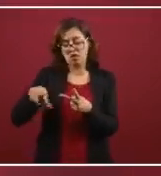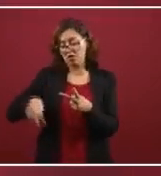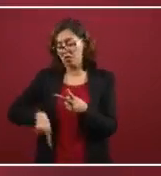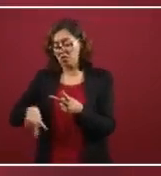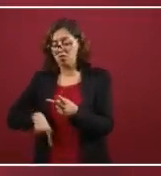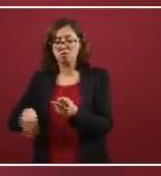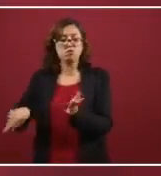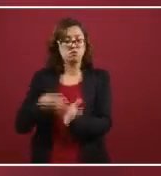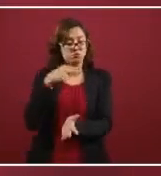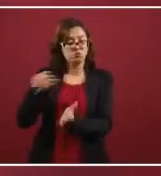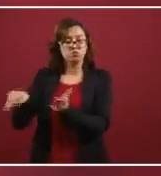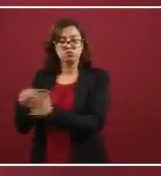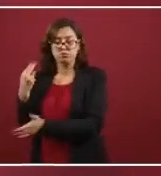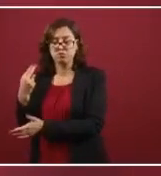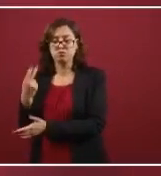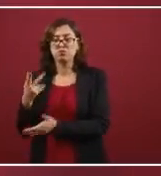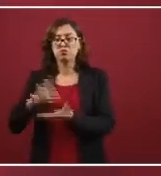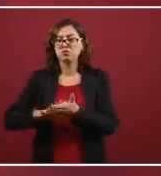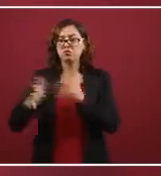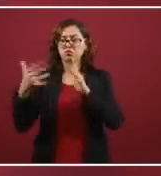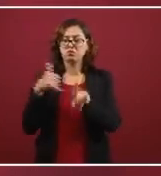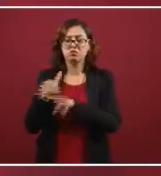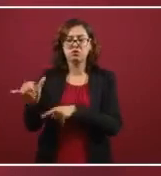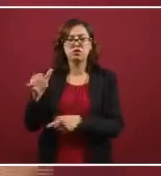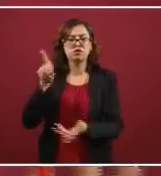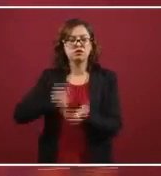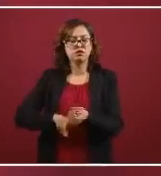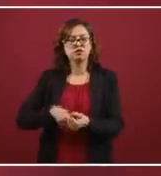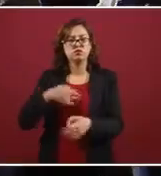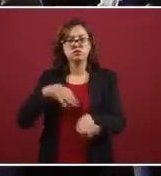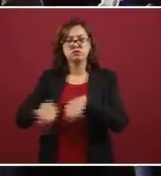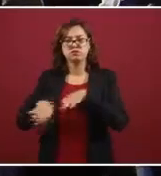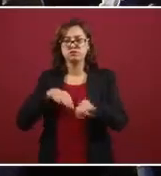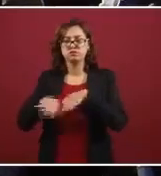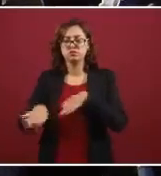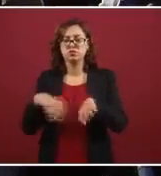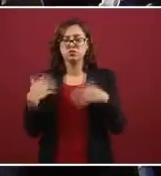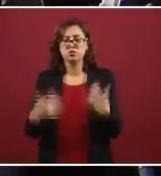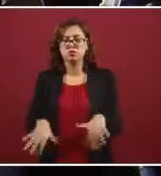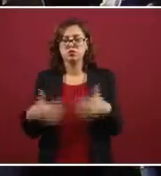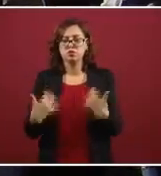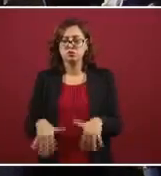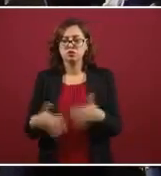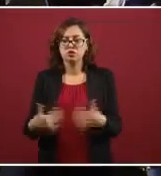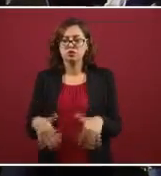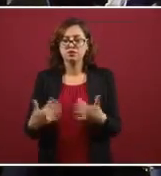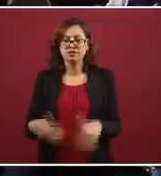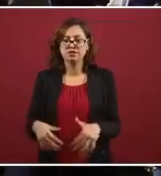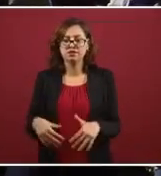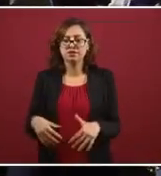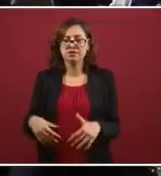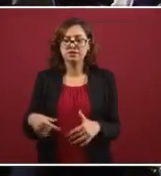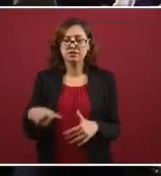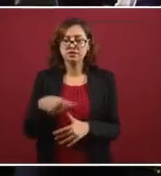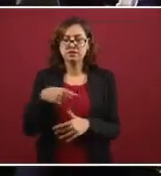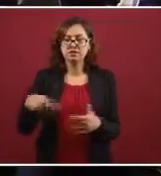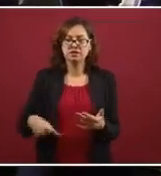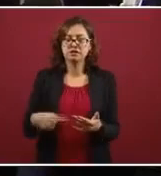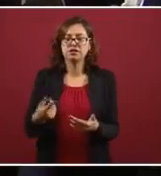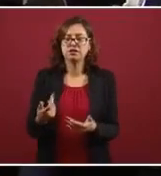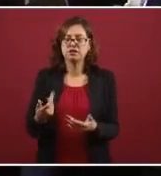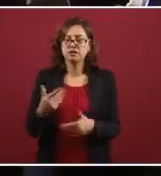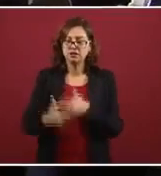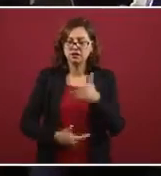y las violencias en el mundo del trabajo, que es de una maravillosa precisión, diría yo, es realmente